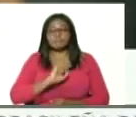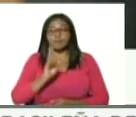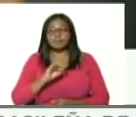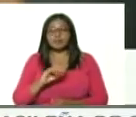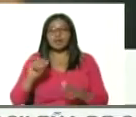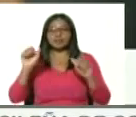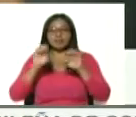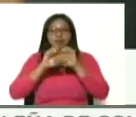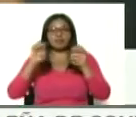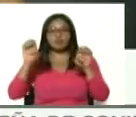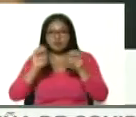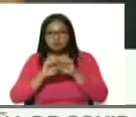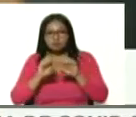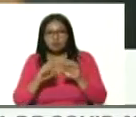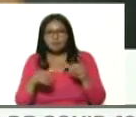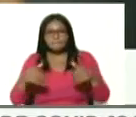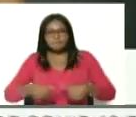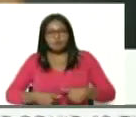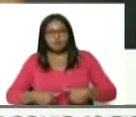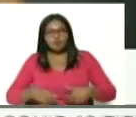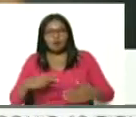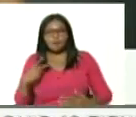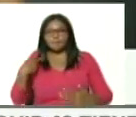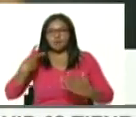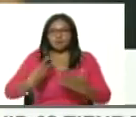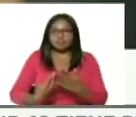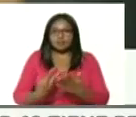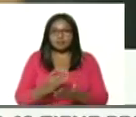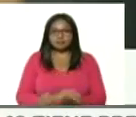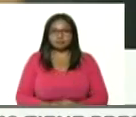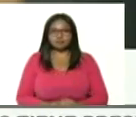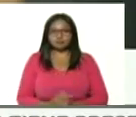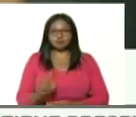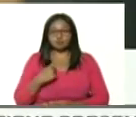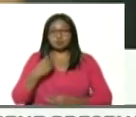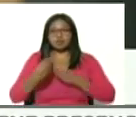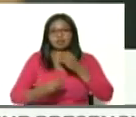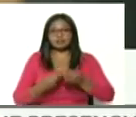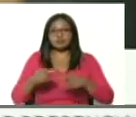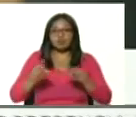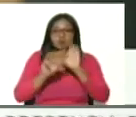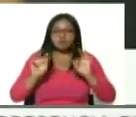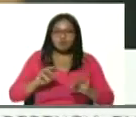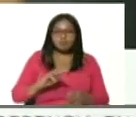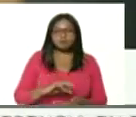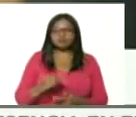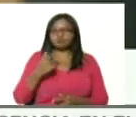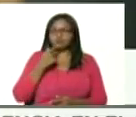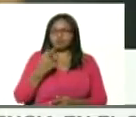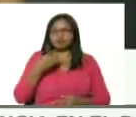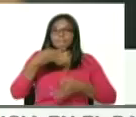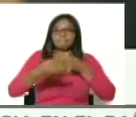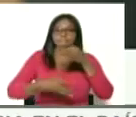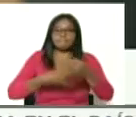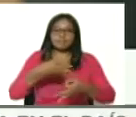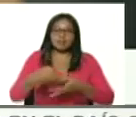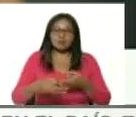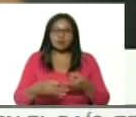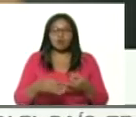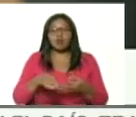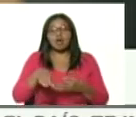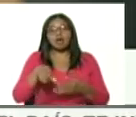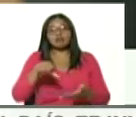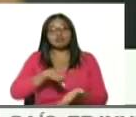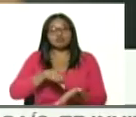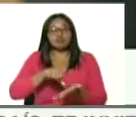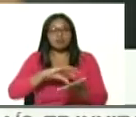forjar voluntades. Forjar voluntades. Y eso es lo que estamos haciendo. Cuando nosotros decimos la ciudad comunal, el